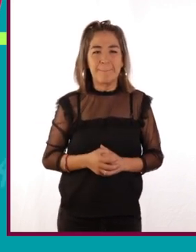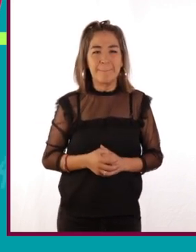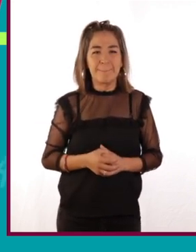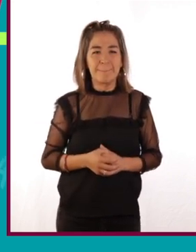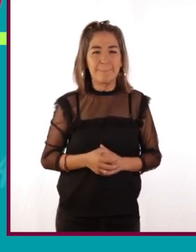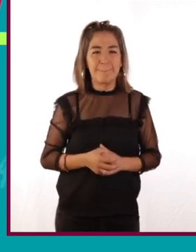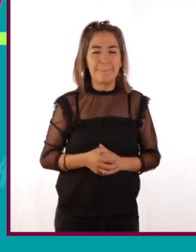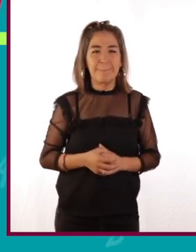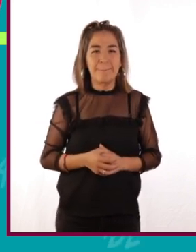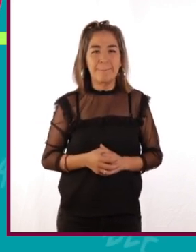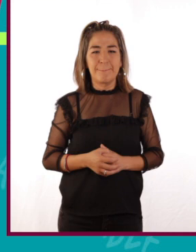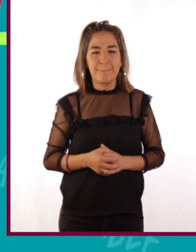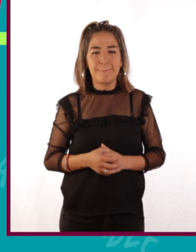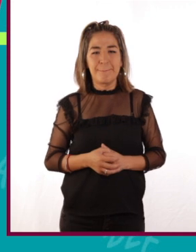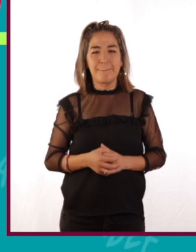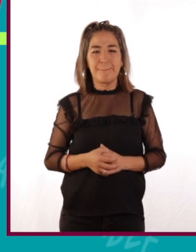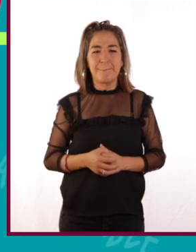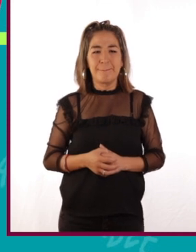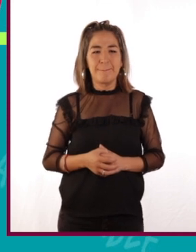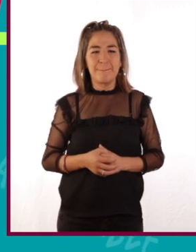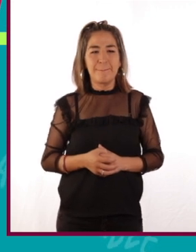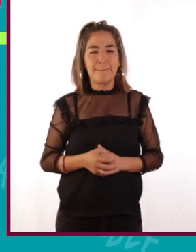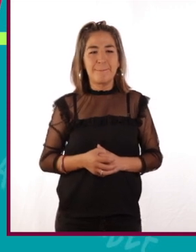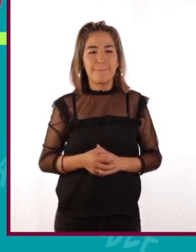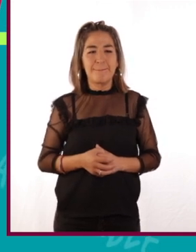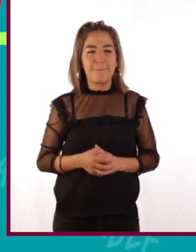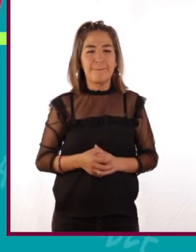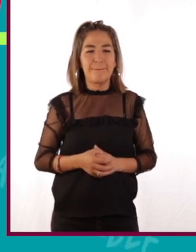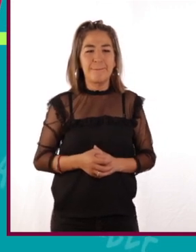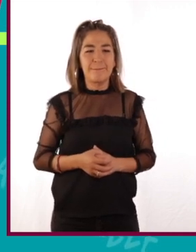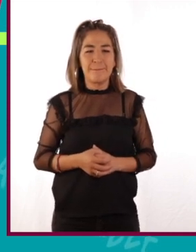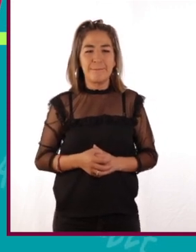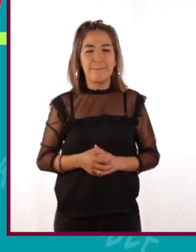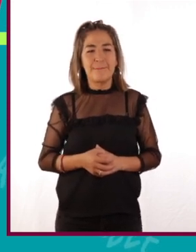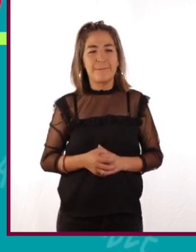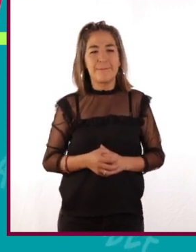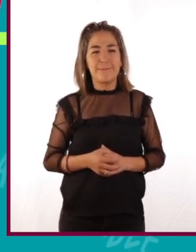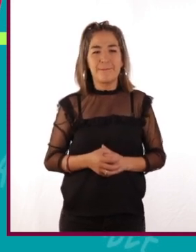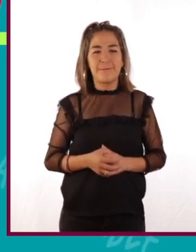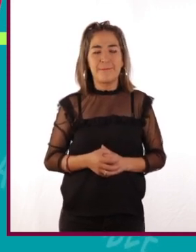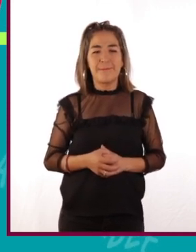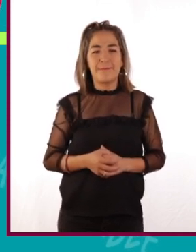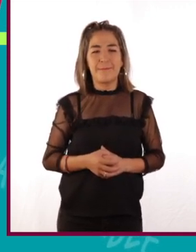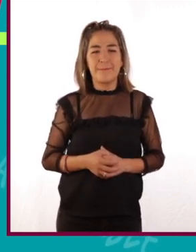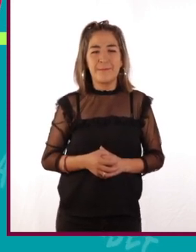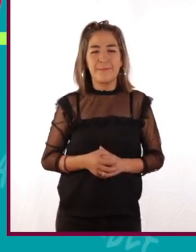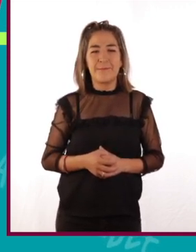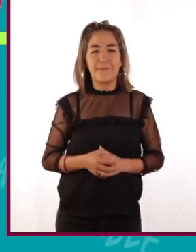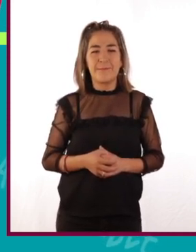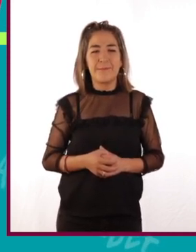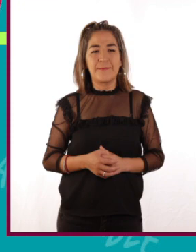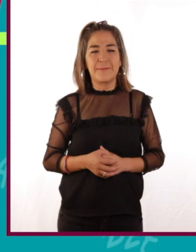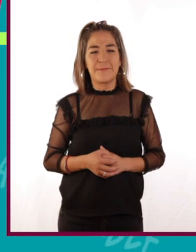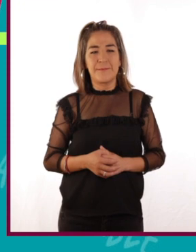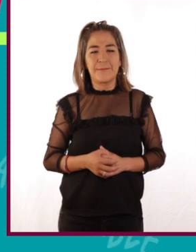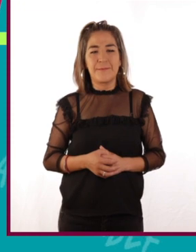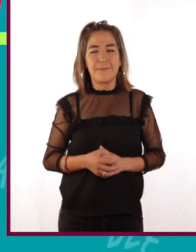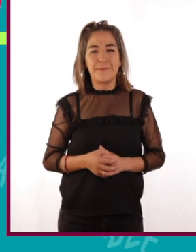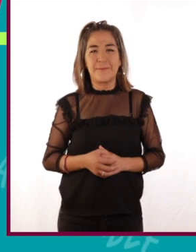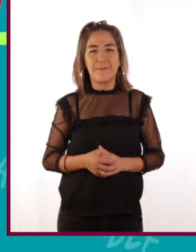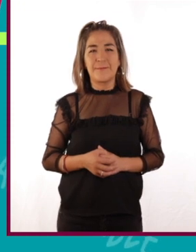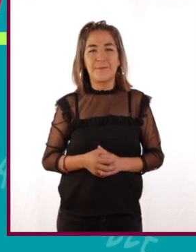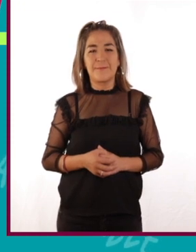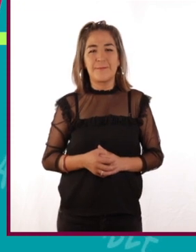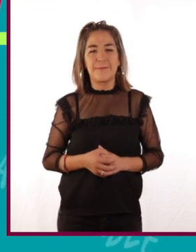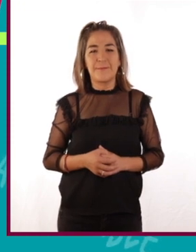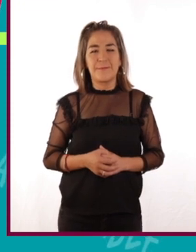una función biyectiva continua y cuya inversa es continua. Si se cumplen estas dos características, se dice